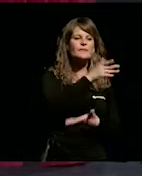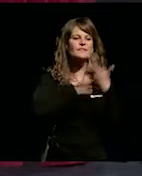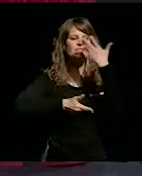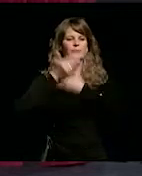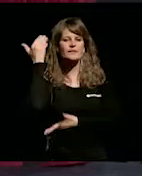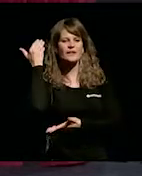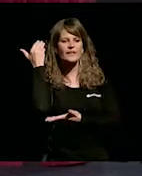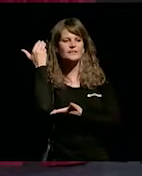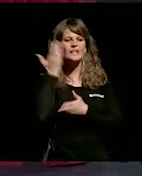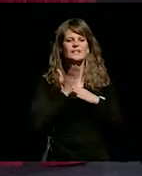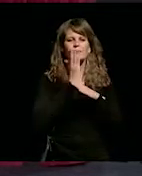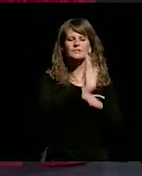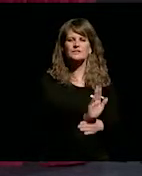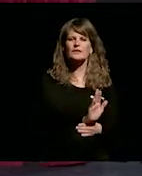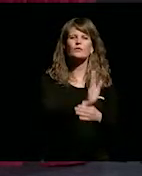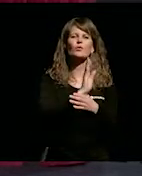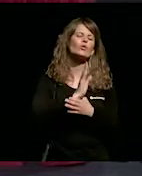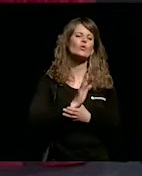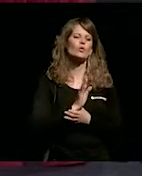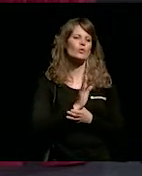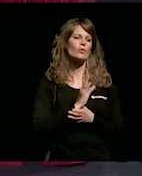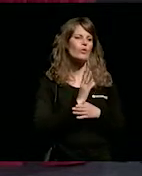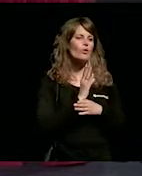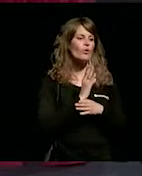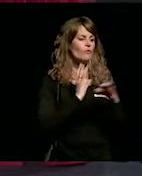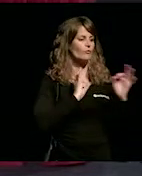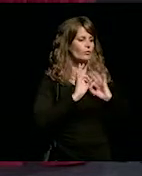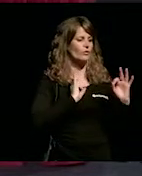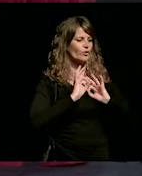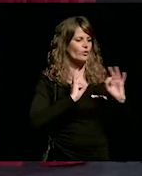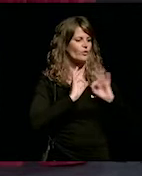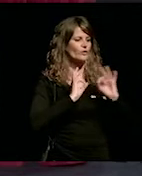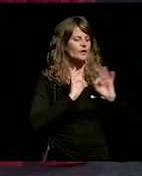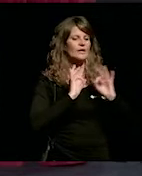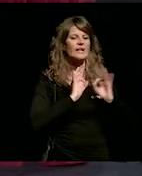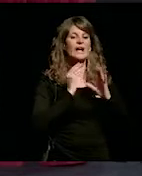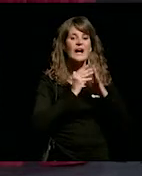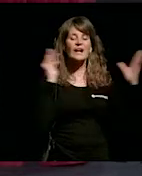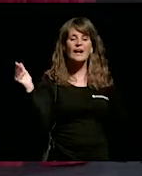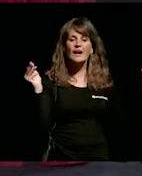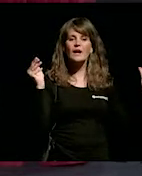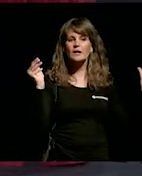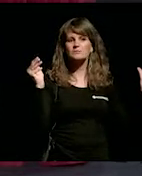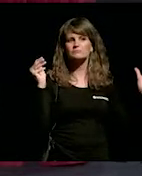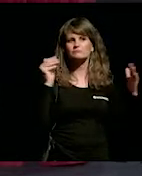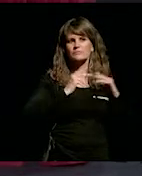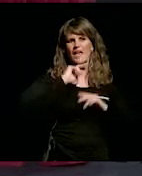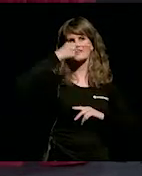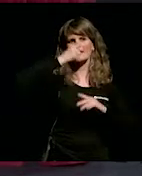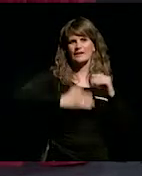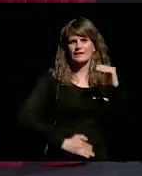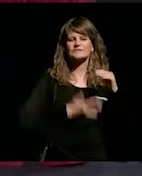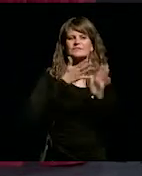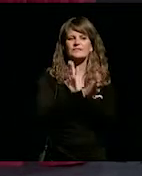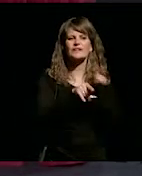discapacitadas representando una función a gran escala directamente en el